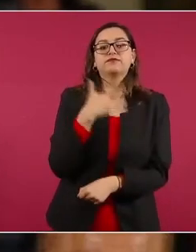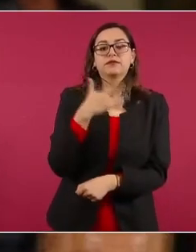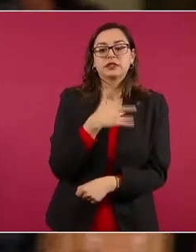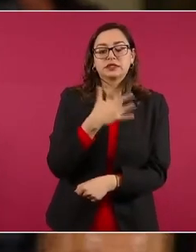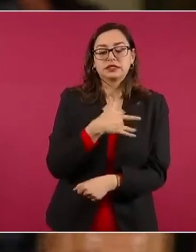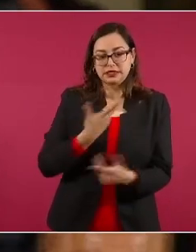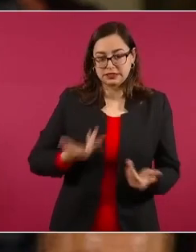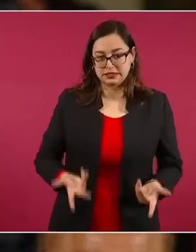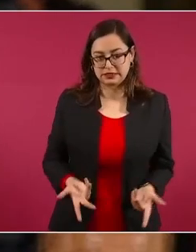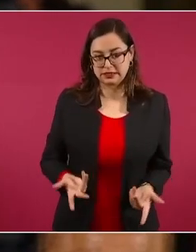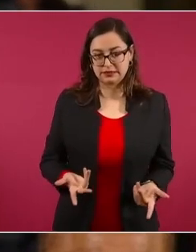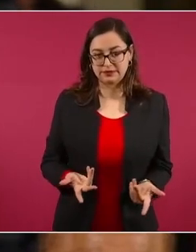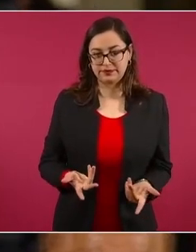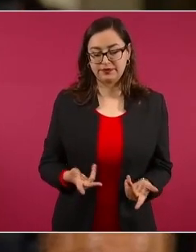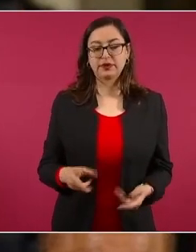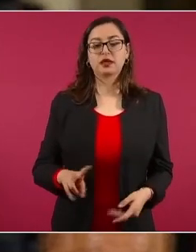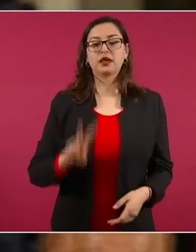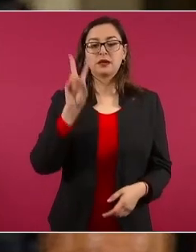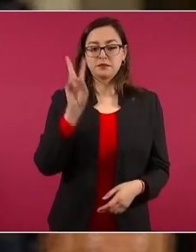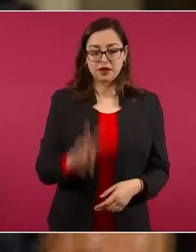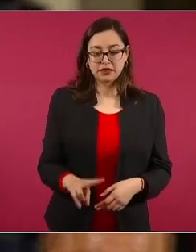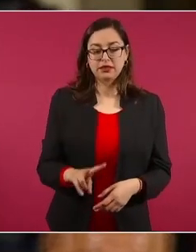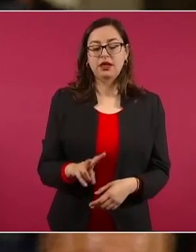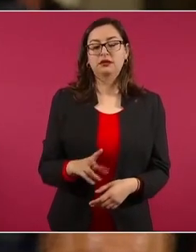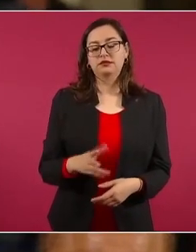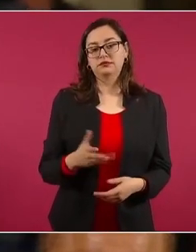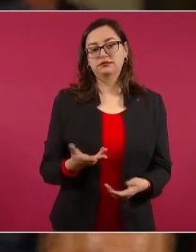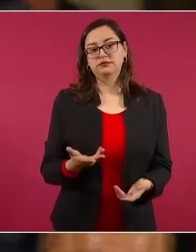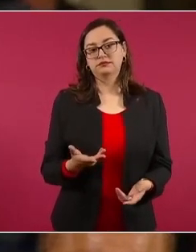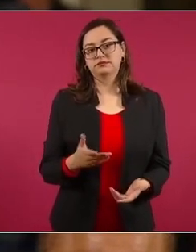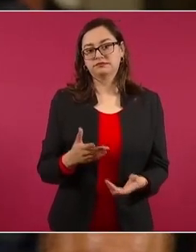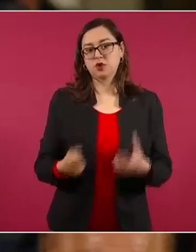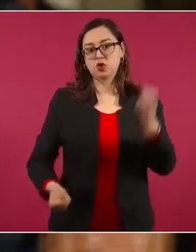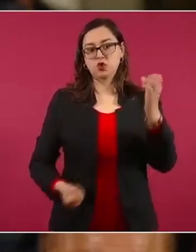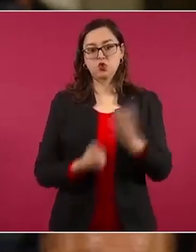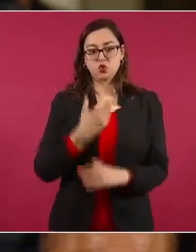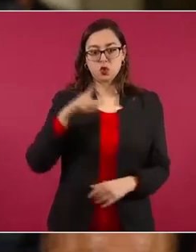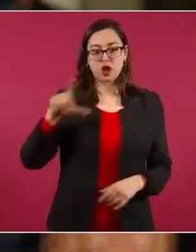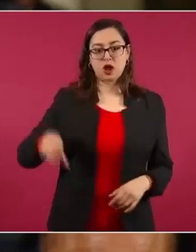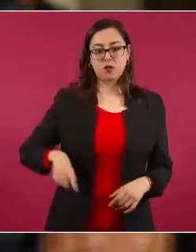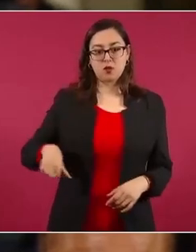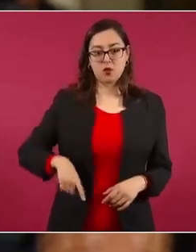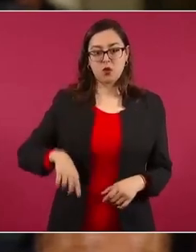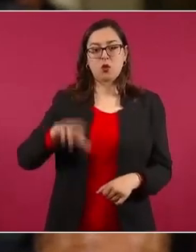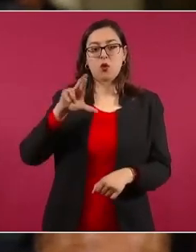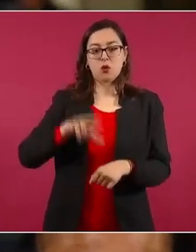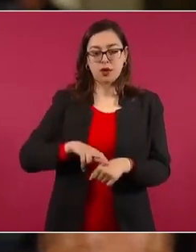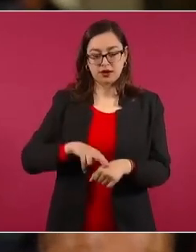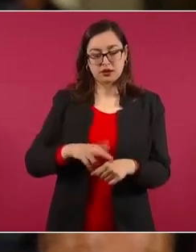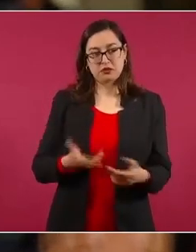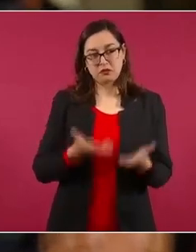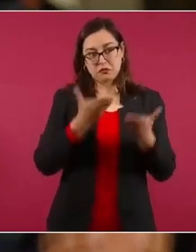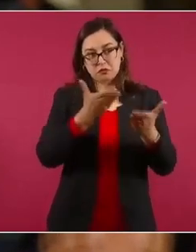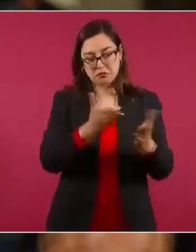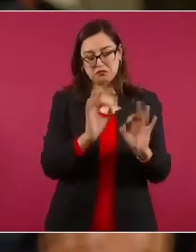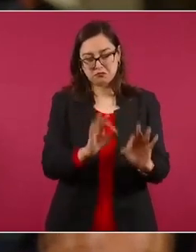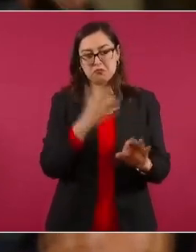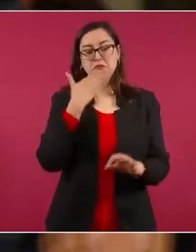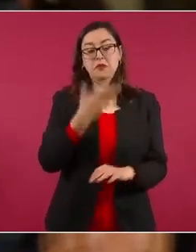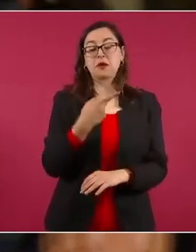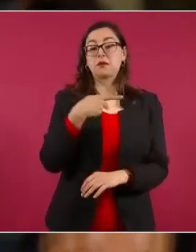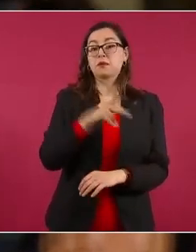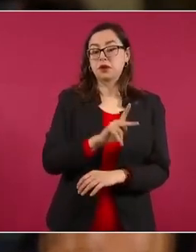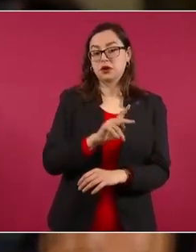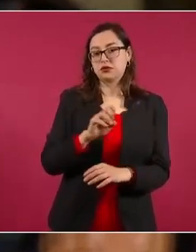se ratificó al doctor, pues también concluyeron que, por ejemplo, el canciller Marcelo Ebrard influyó en